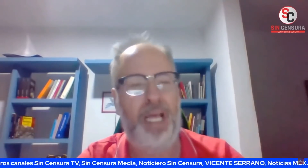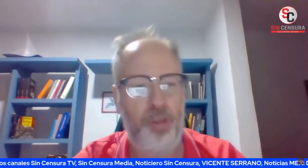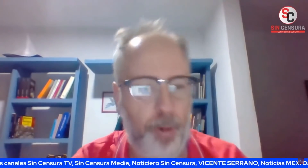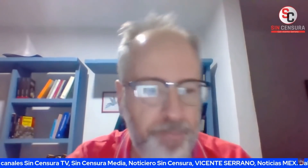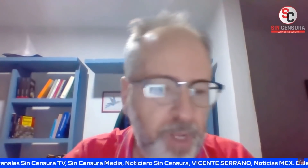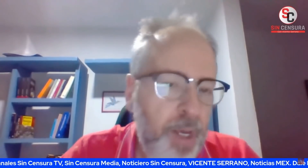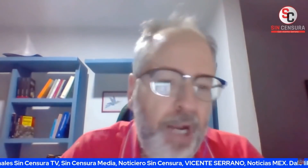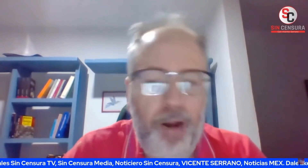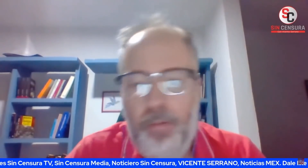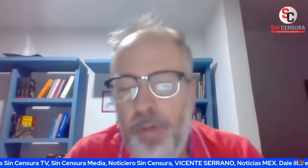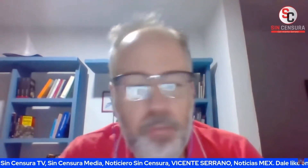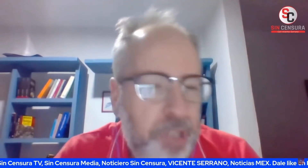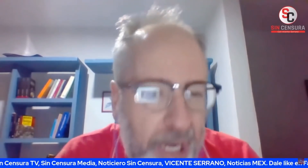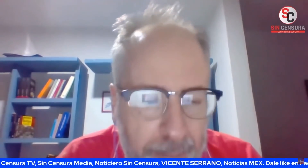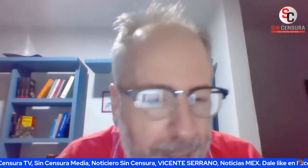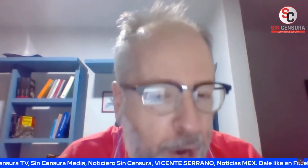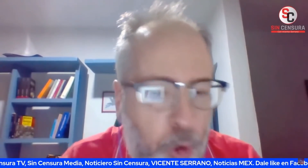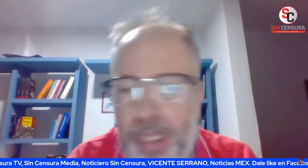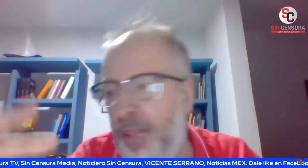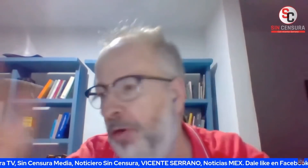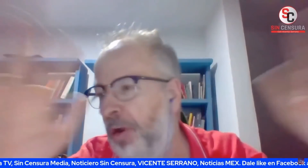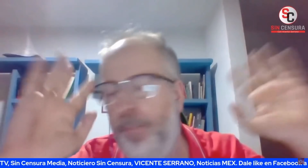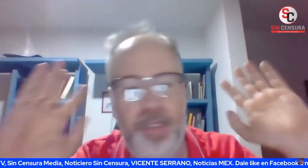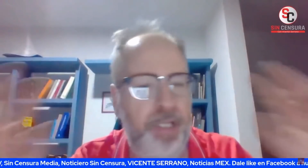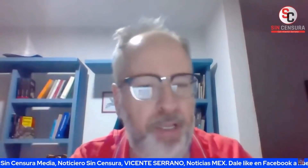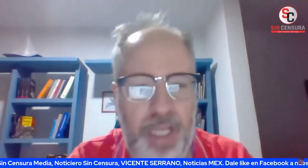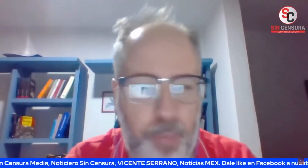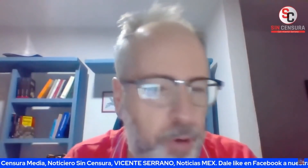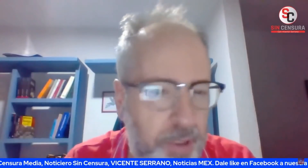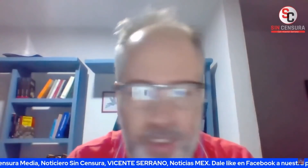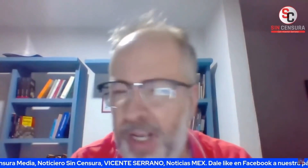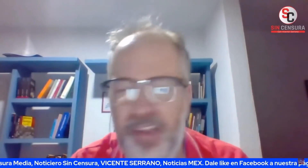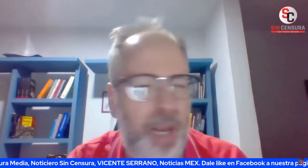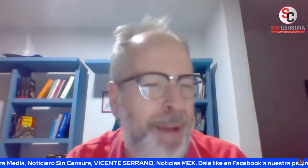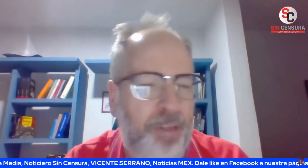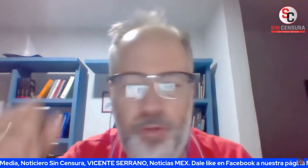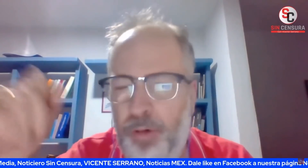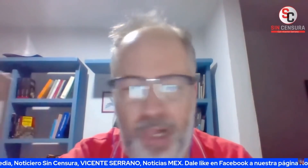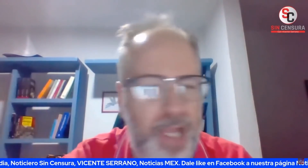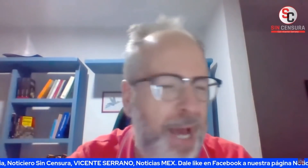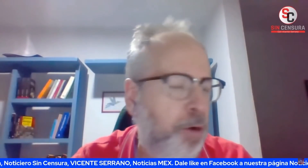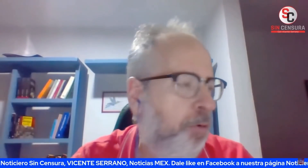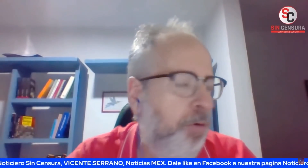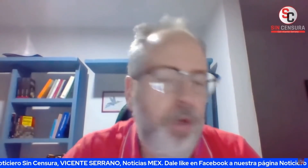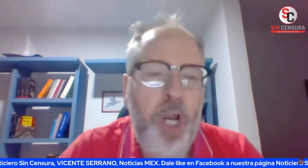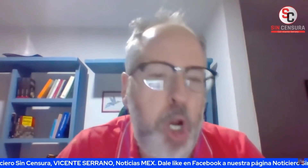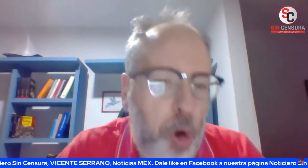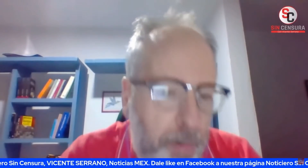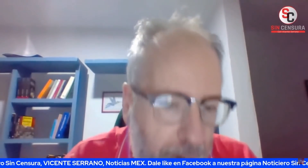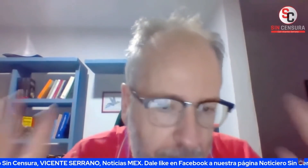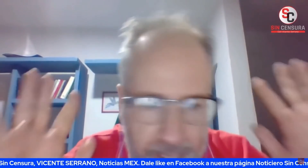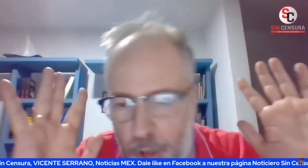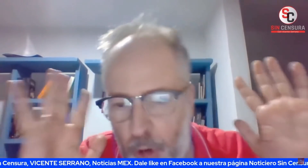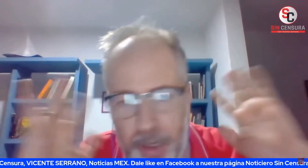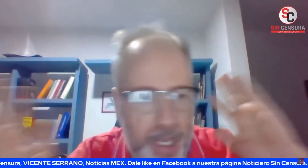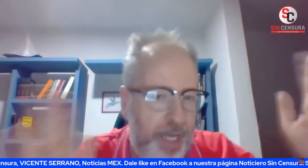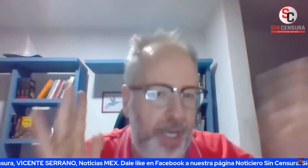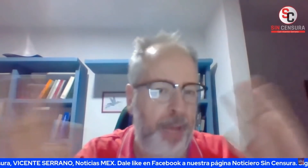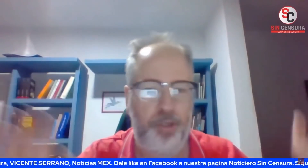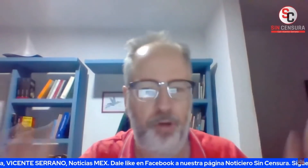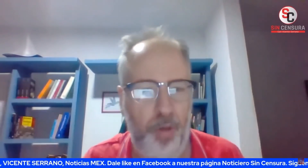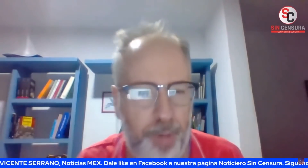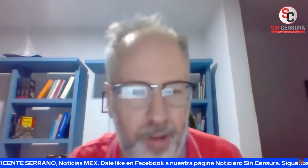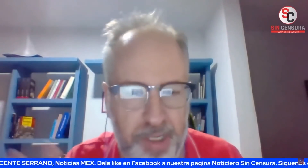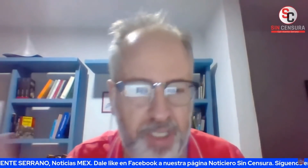voy contando. Claro, pues que alguien vaya contando que un presidente pues tiene pactos con el narco, normalmente yo diría